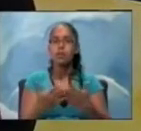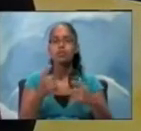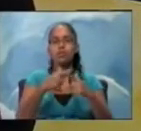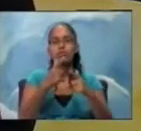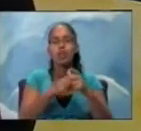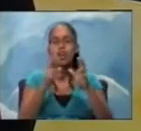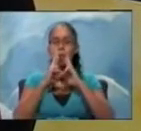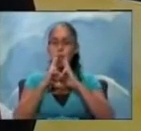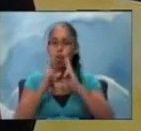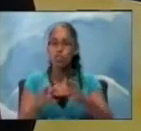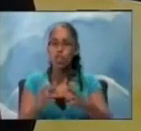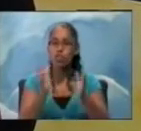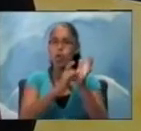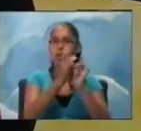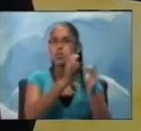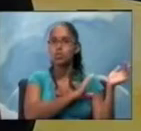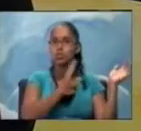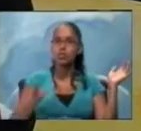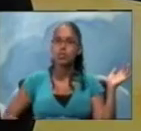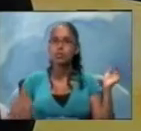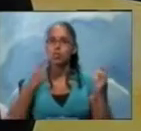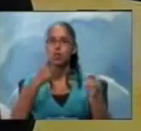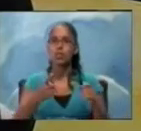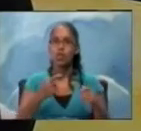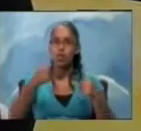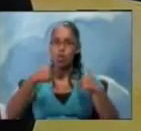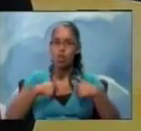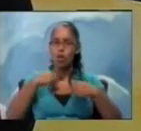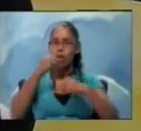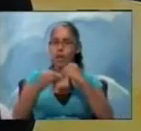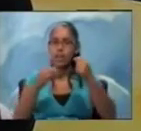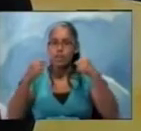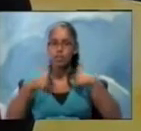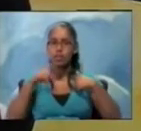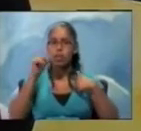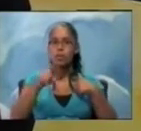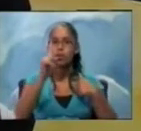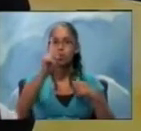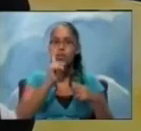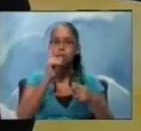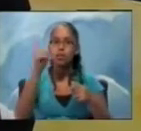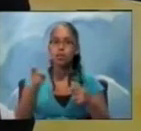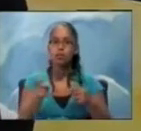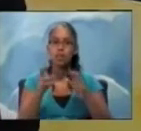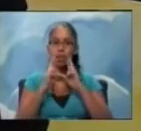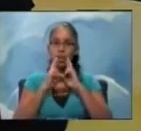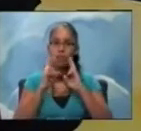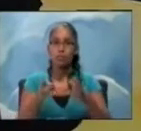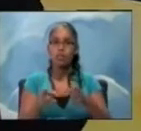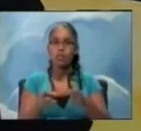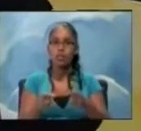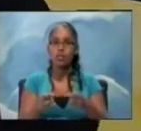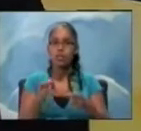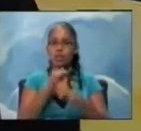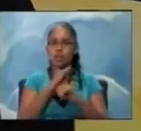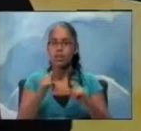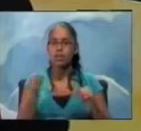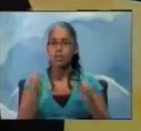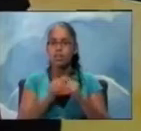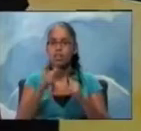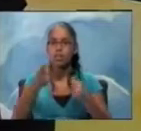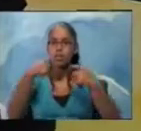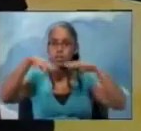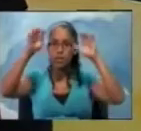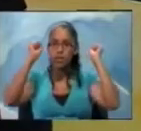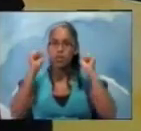respondiendo Jesús le dijo, os haré yo, fíjese también una pregunta, respondeme. Ya nosotros hemos aquí aprendido, y ya